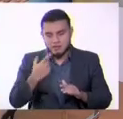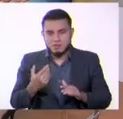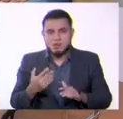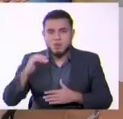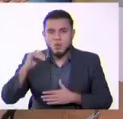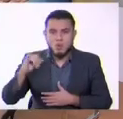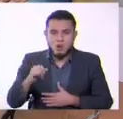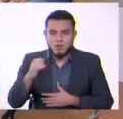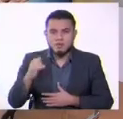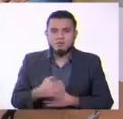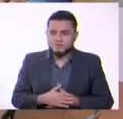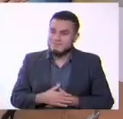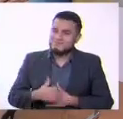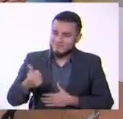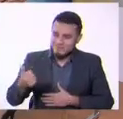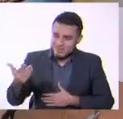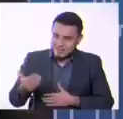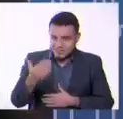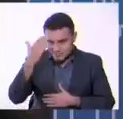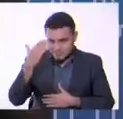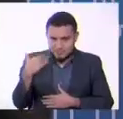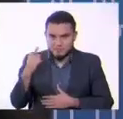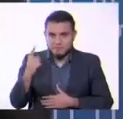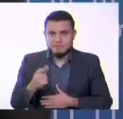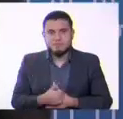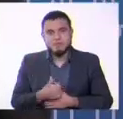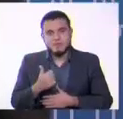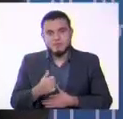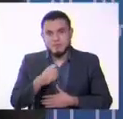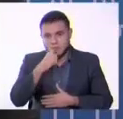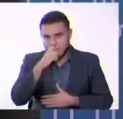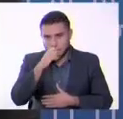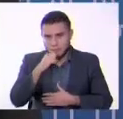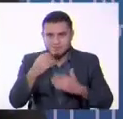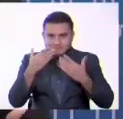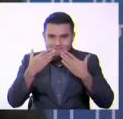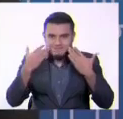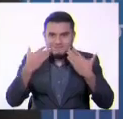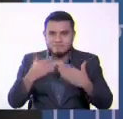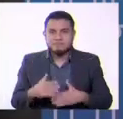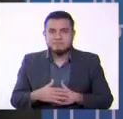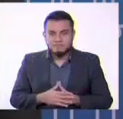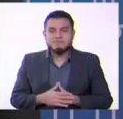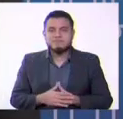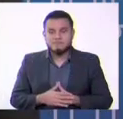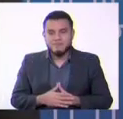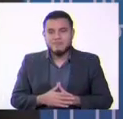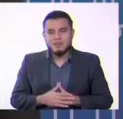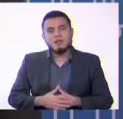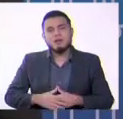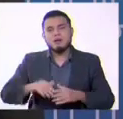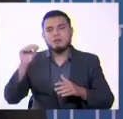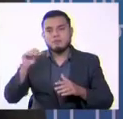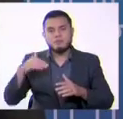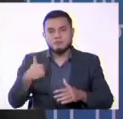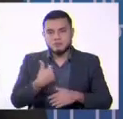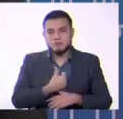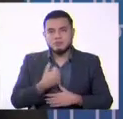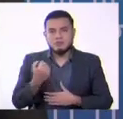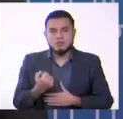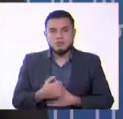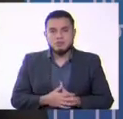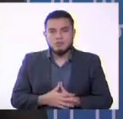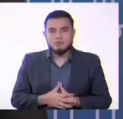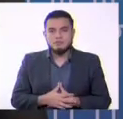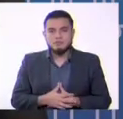la bienvenida a Candy Bautista. ¿Cómo está? Muy bien, Eduard. Muy contenta de compartir nuevamente con nuestros estudiantes. También